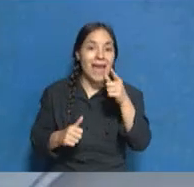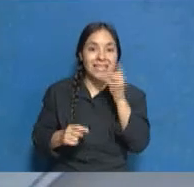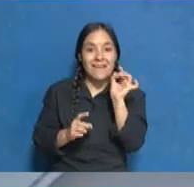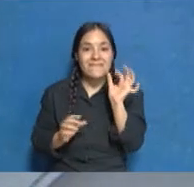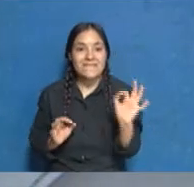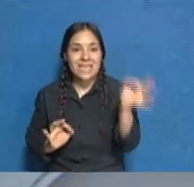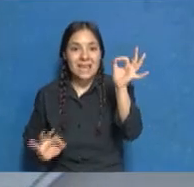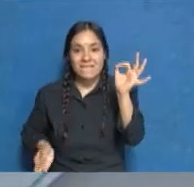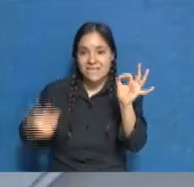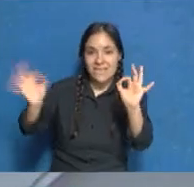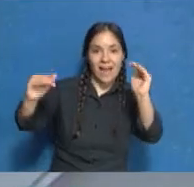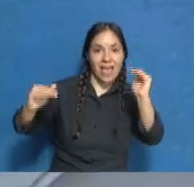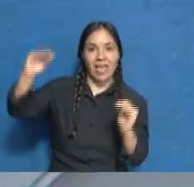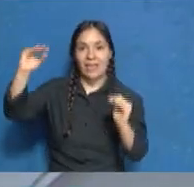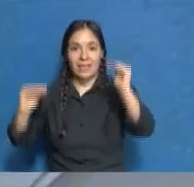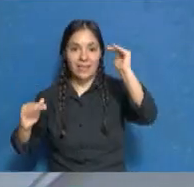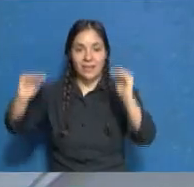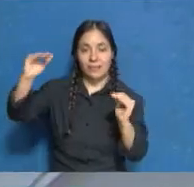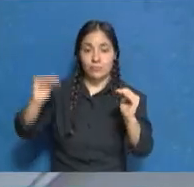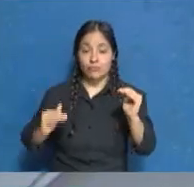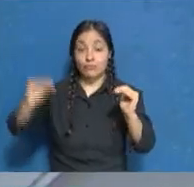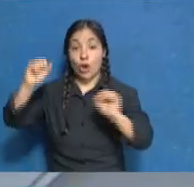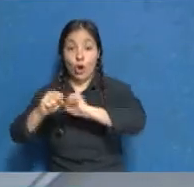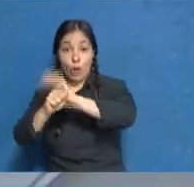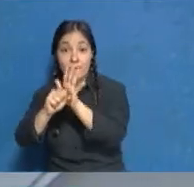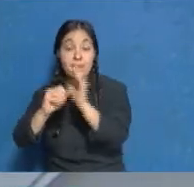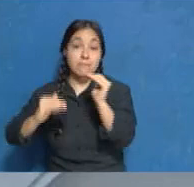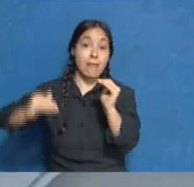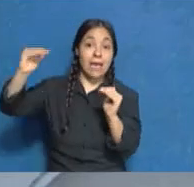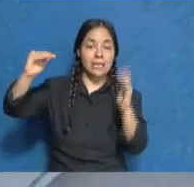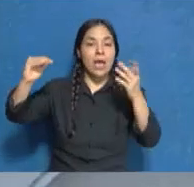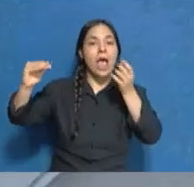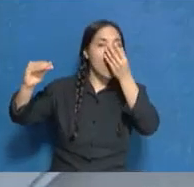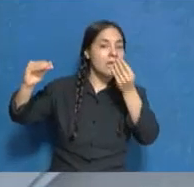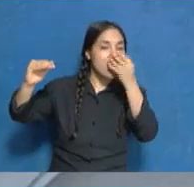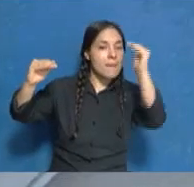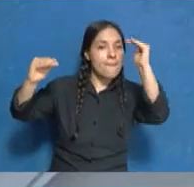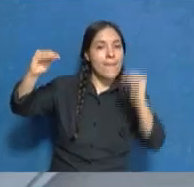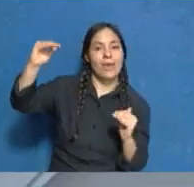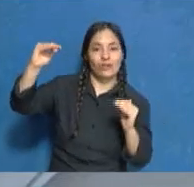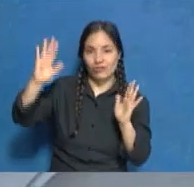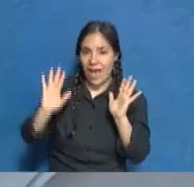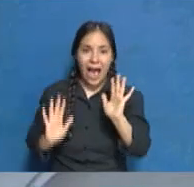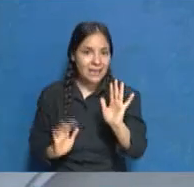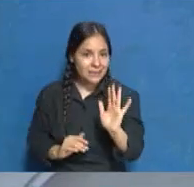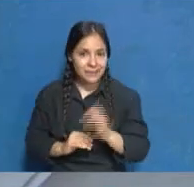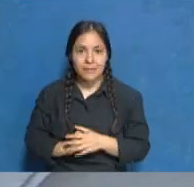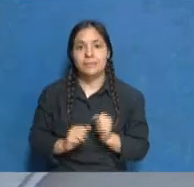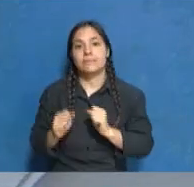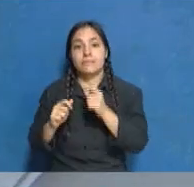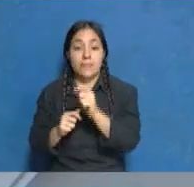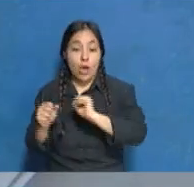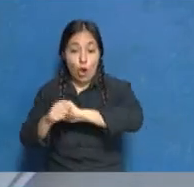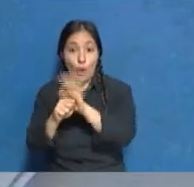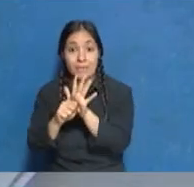que podemos decir que existe, empiezan a aumentar los casos de COVID. Entonces se dan estas dos situaciones: la aparición de estas subvariantes que